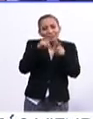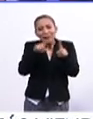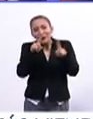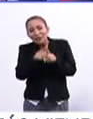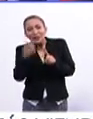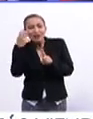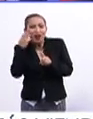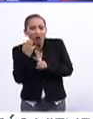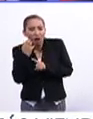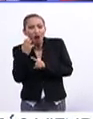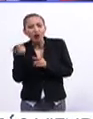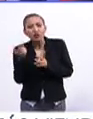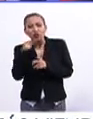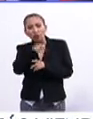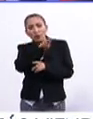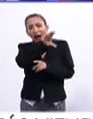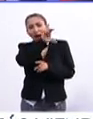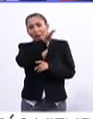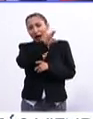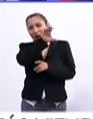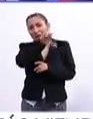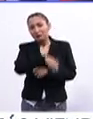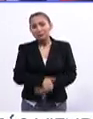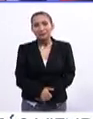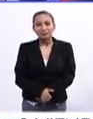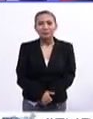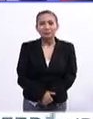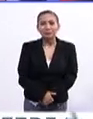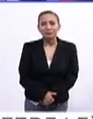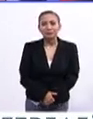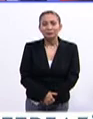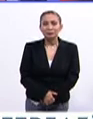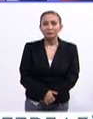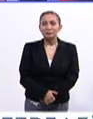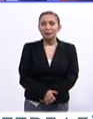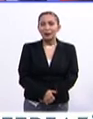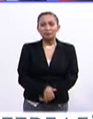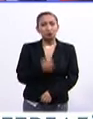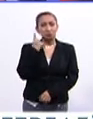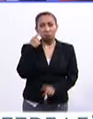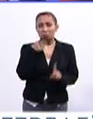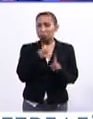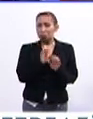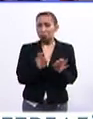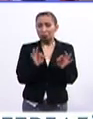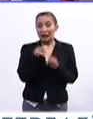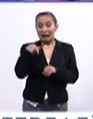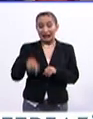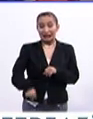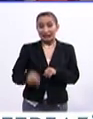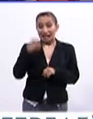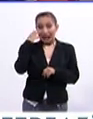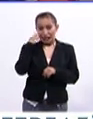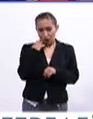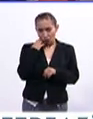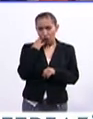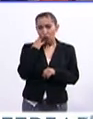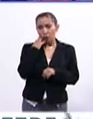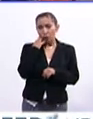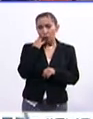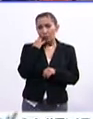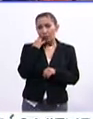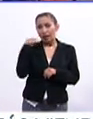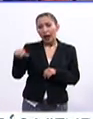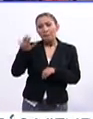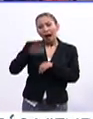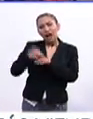diferencia de Nuevo León el haber estado en Baja California. Pues principalmente aquí en Nuevo León es